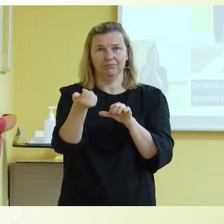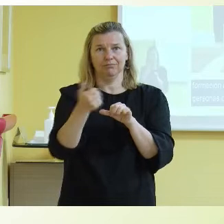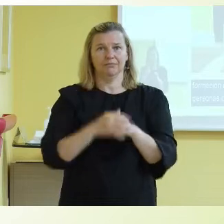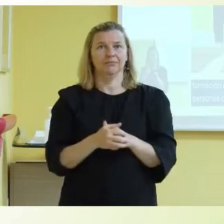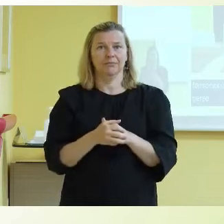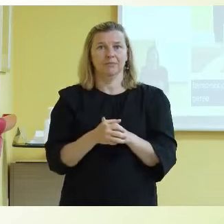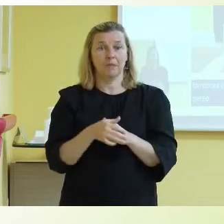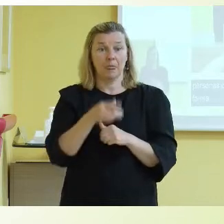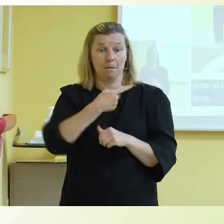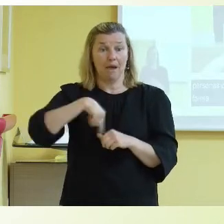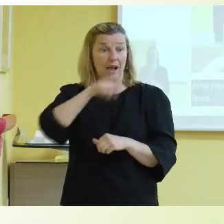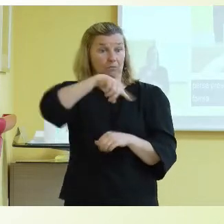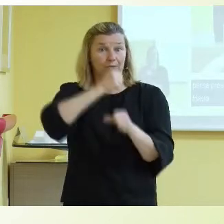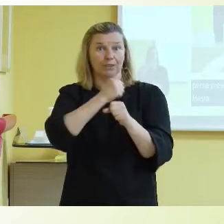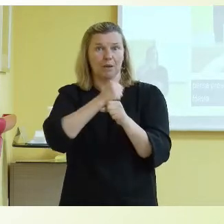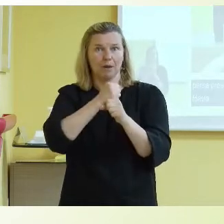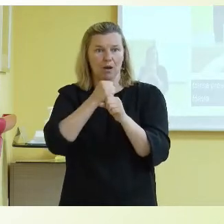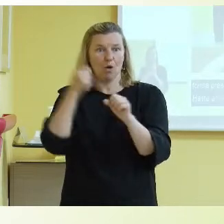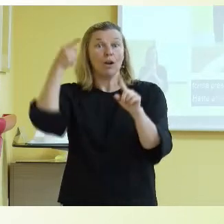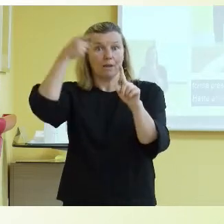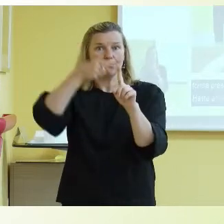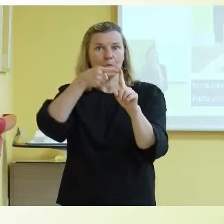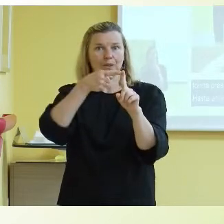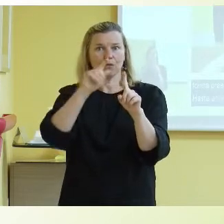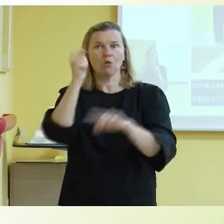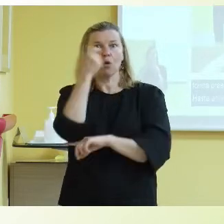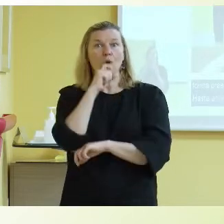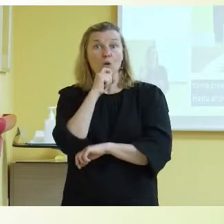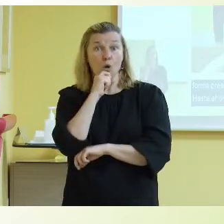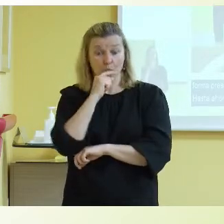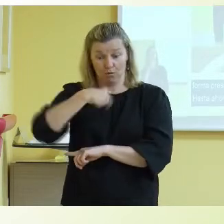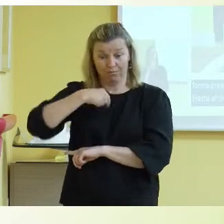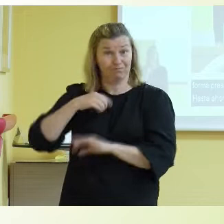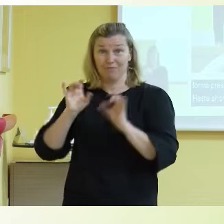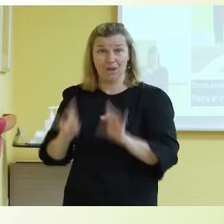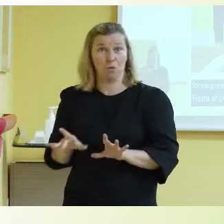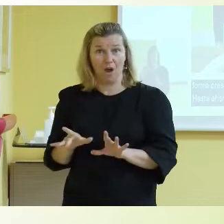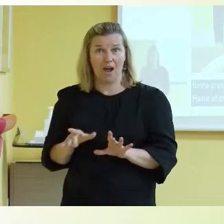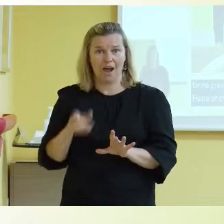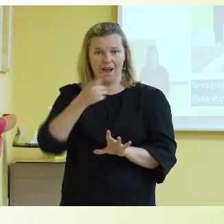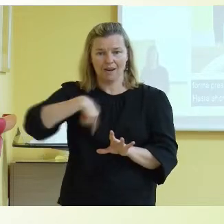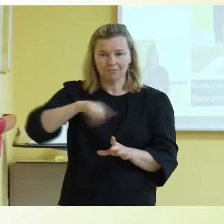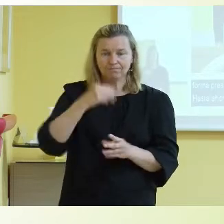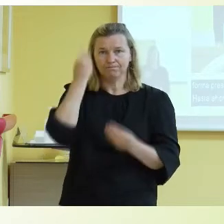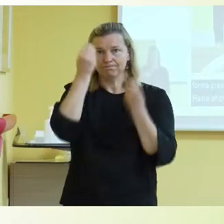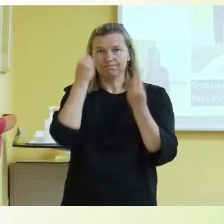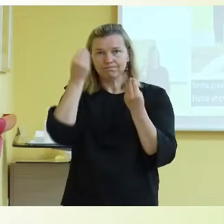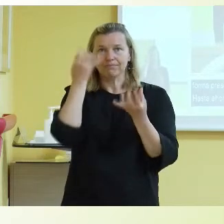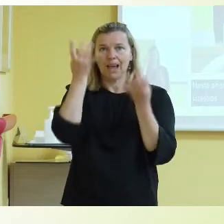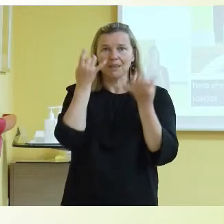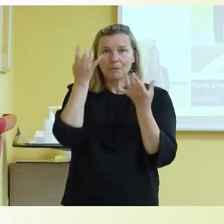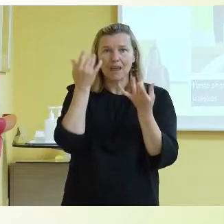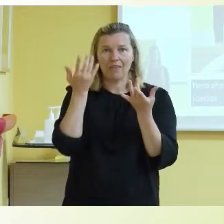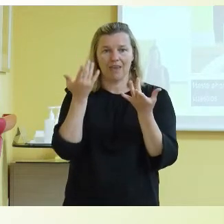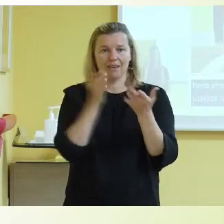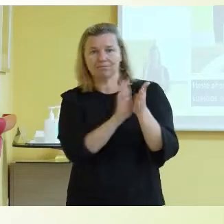los objetivos de vuestro trabajo. En nuestro caso del Centro CREER, pues lo mismo. Hemos tenido que reorientar muchas de las actividades y muchas